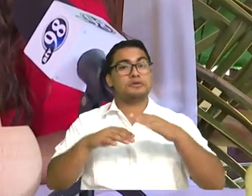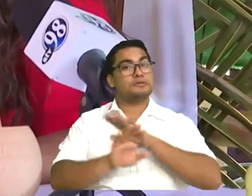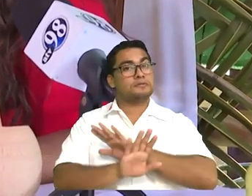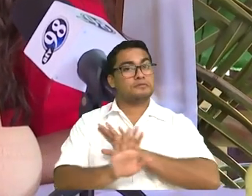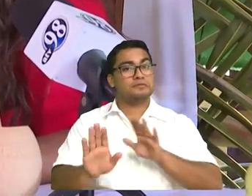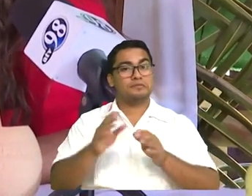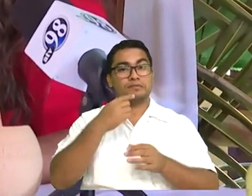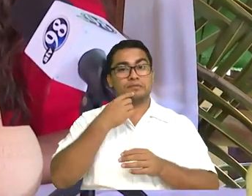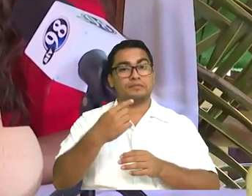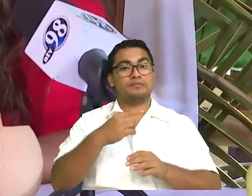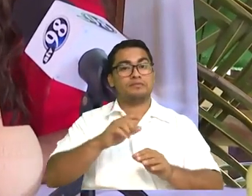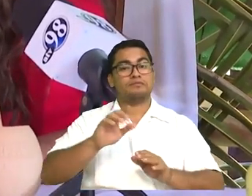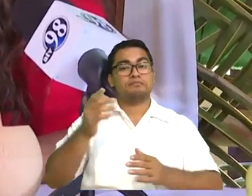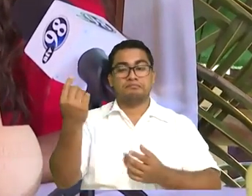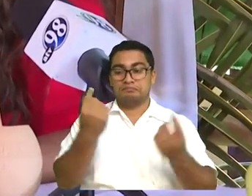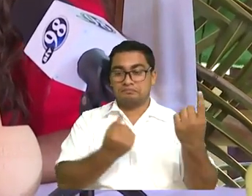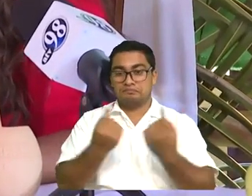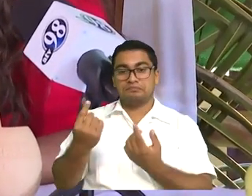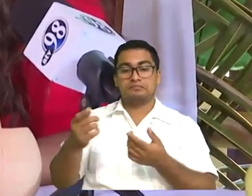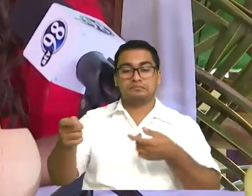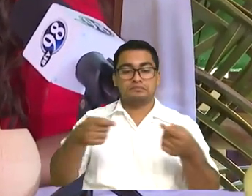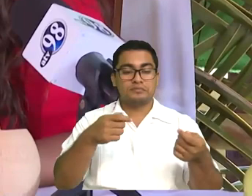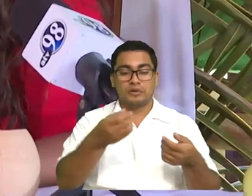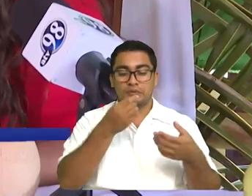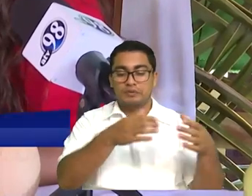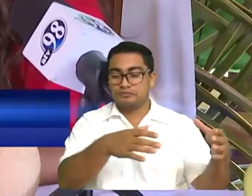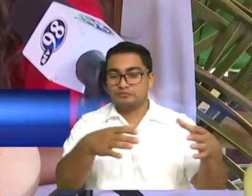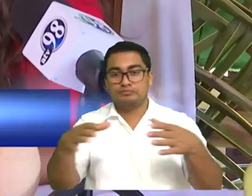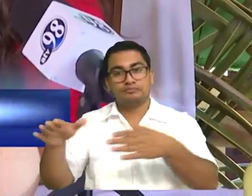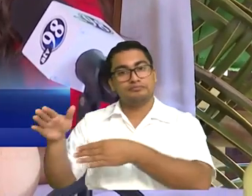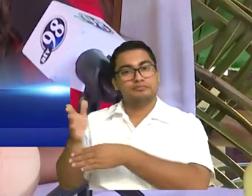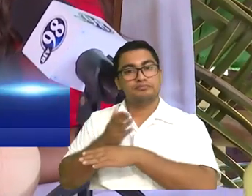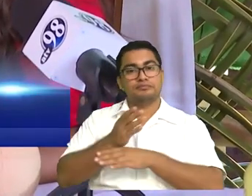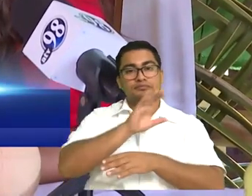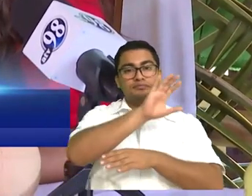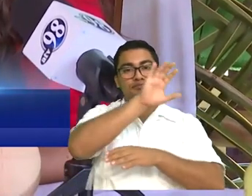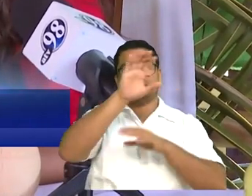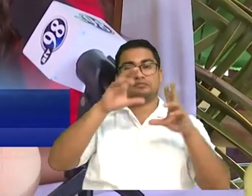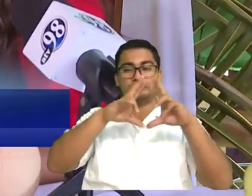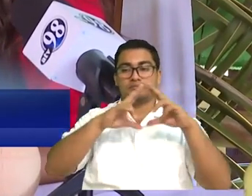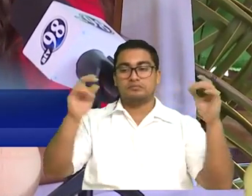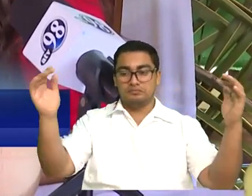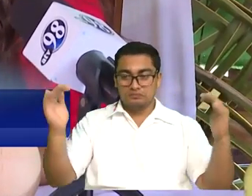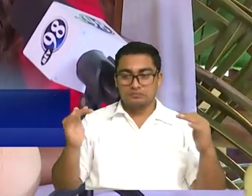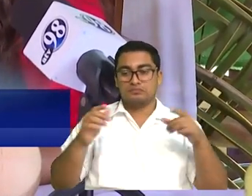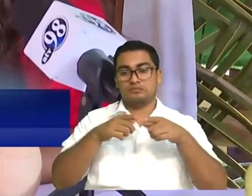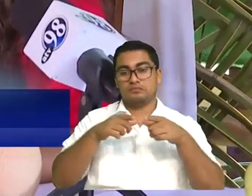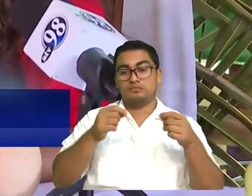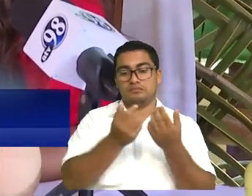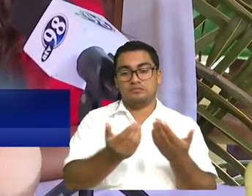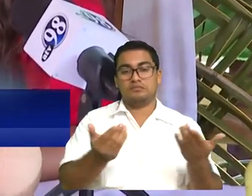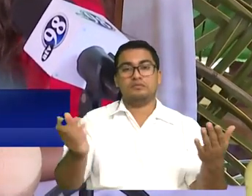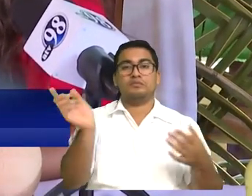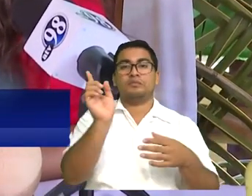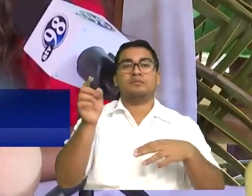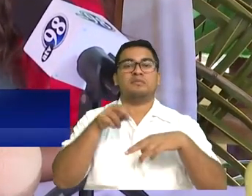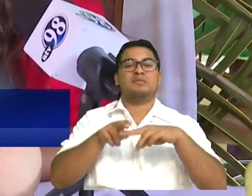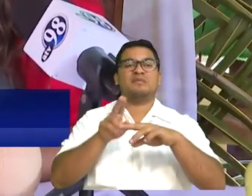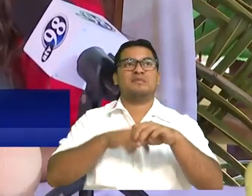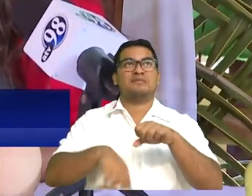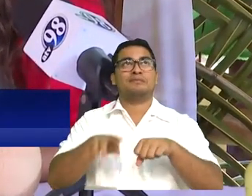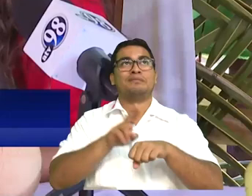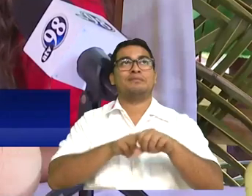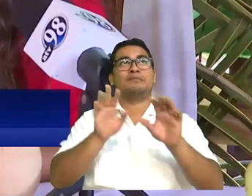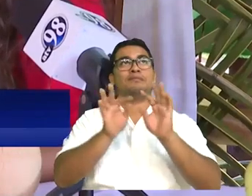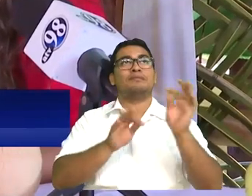contar con la participación de protagonistas de todos los departamentos, como siempre en el Parque Nacional de Ferias, todos los